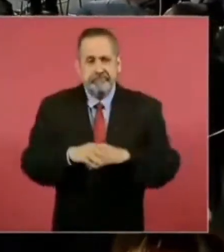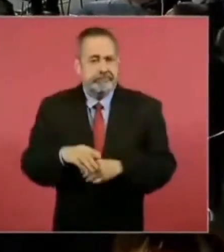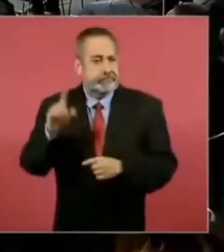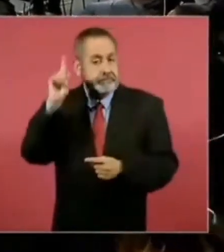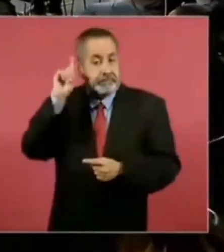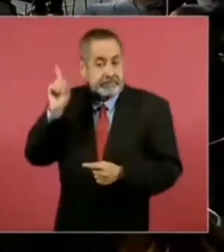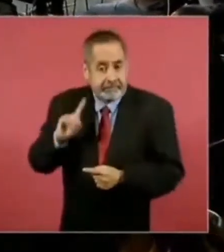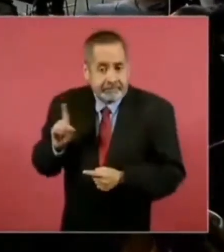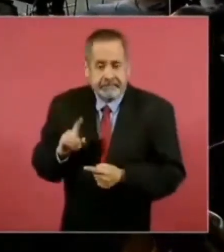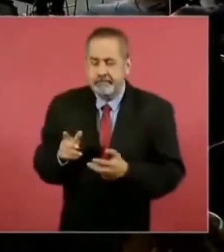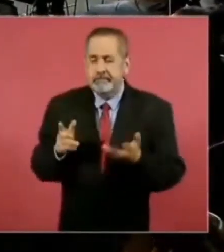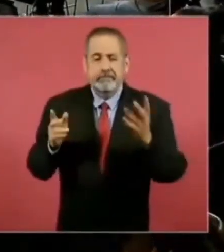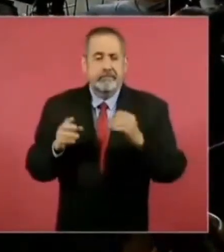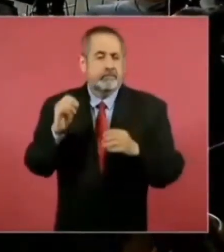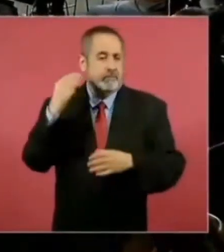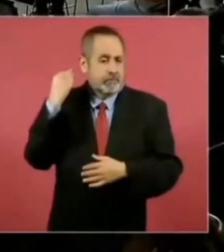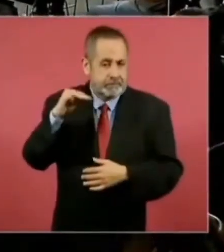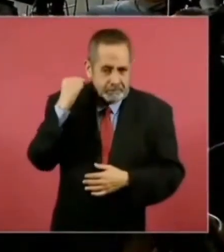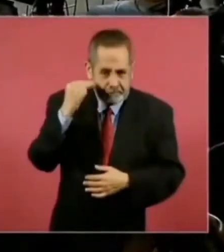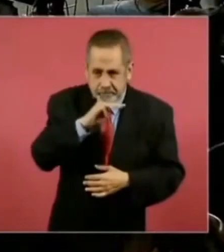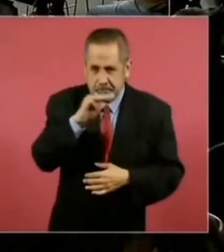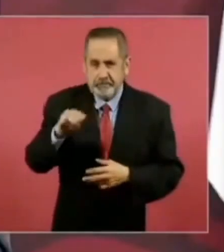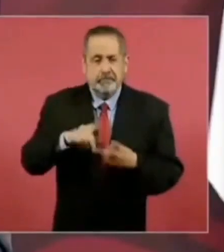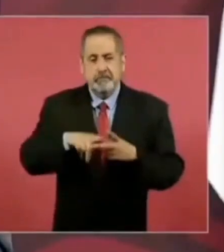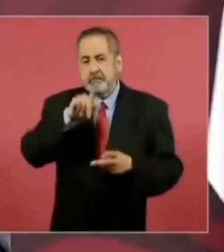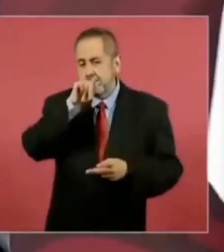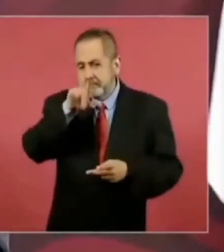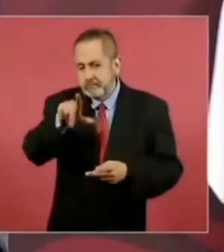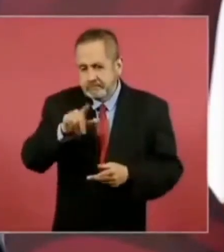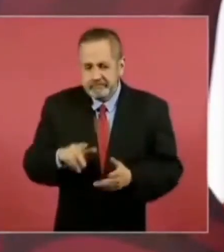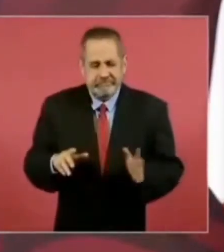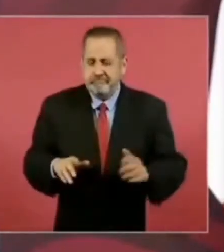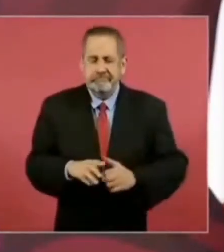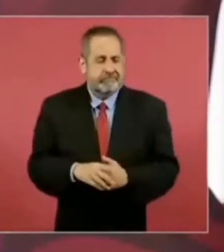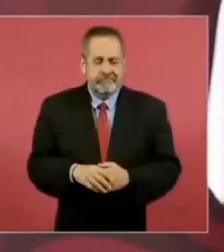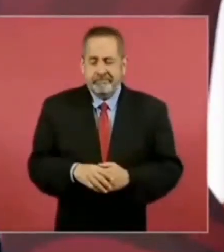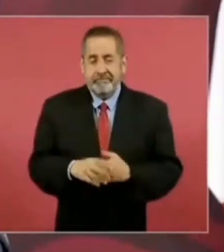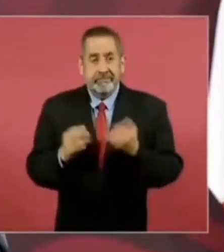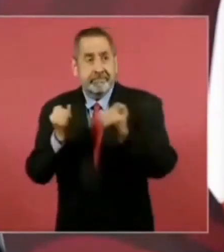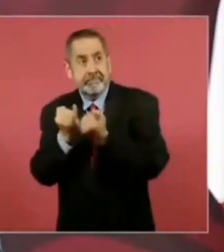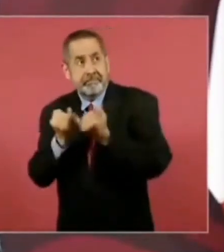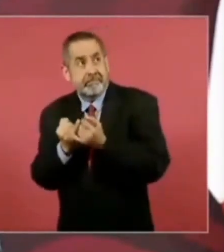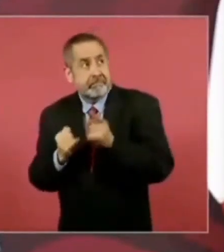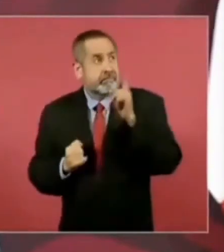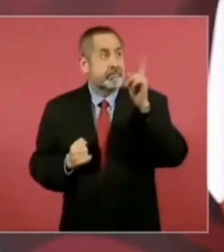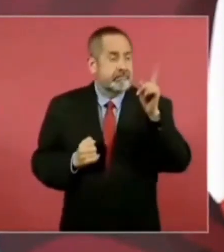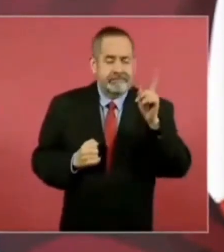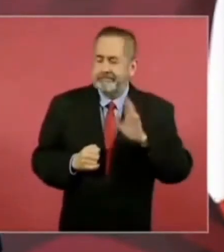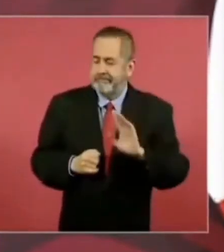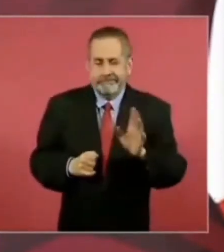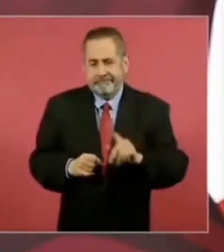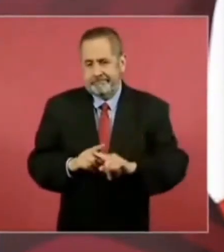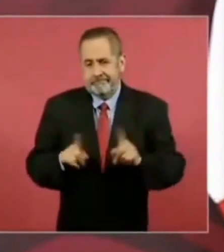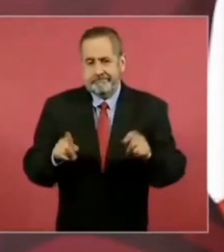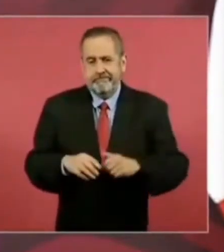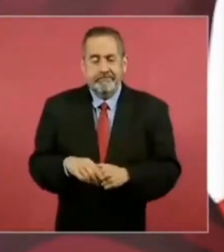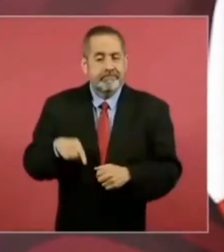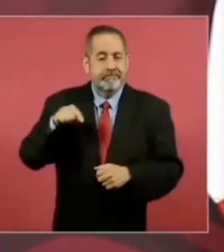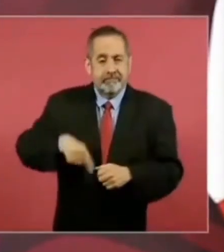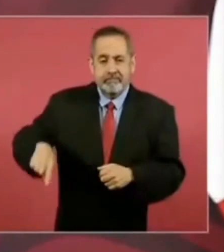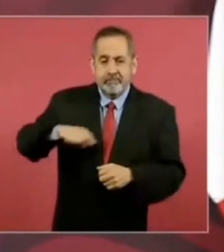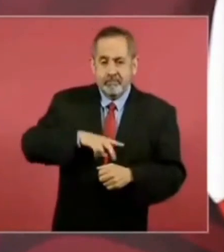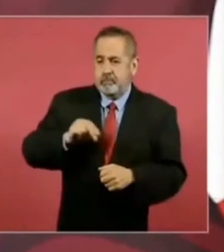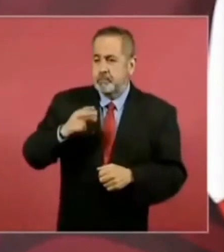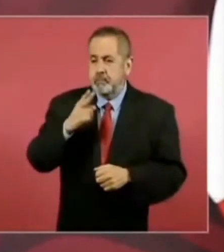Zacatecas o de Michoacán, o de Jalisco, no es lo mismo, porque no tienen